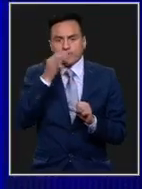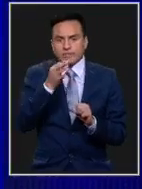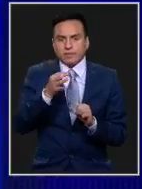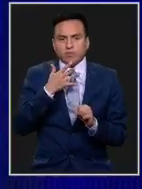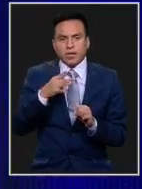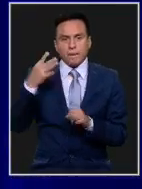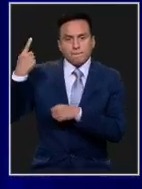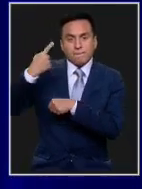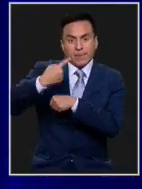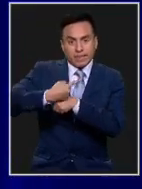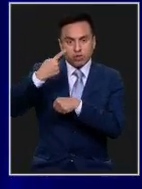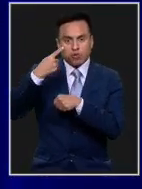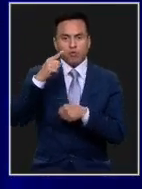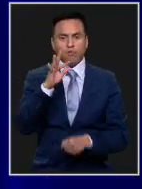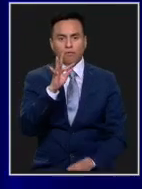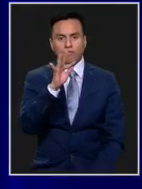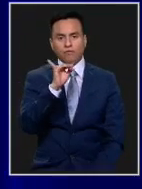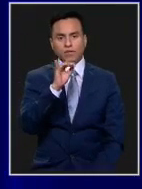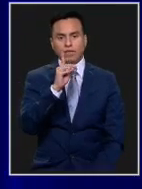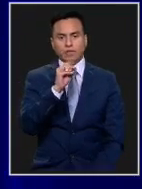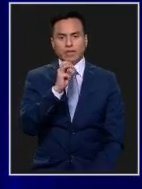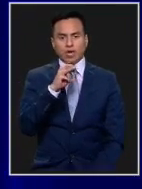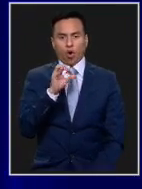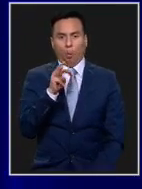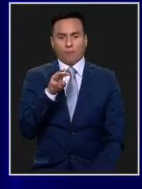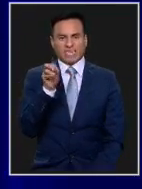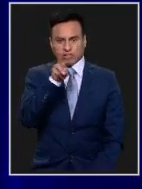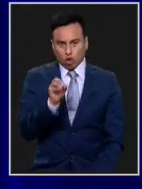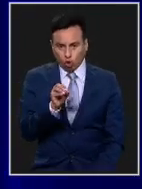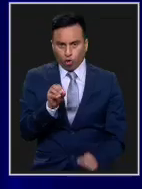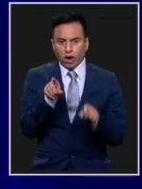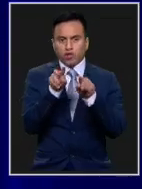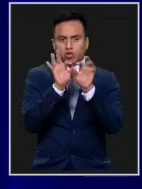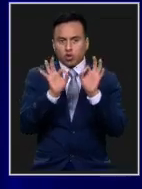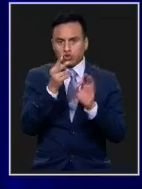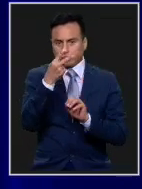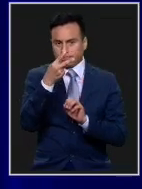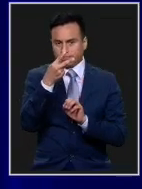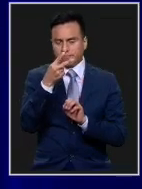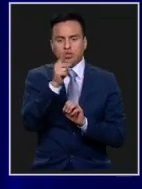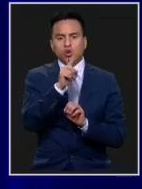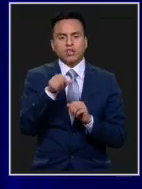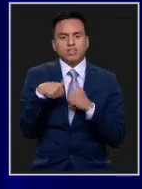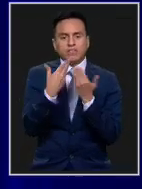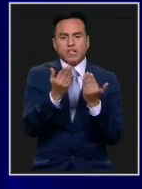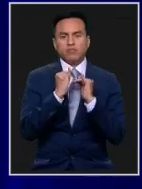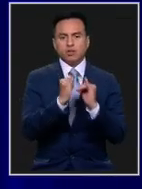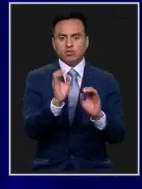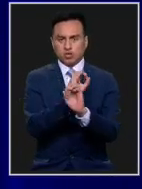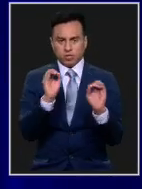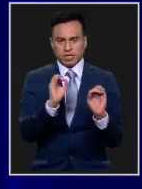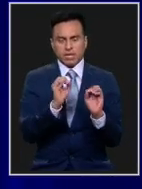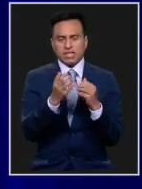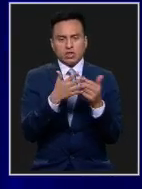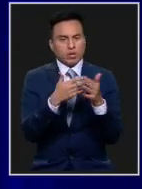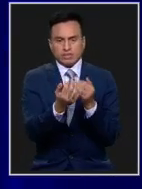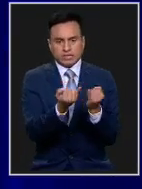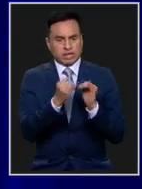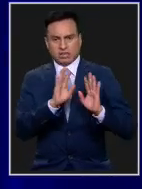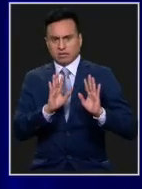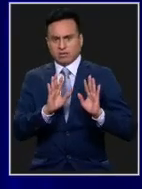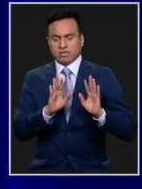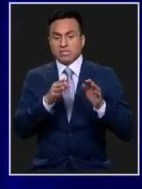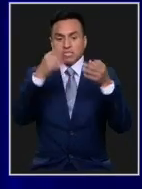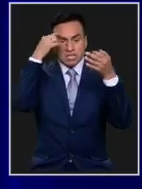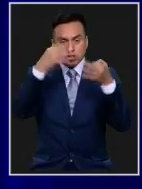el mandato el mandato del fi comiso tenía dos particular uno que no recibiera ninguna información de ninguna naturaleza y que las